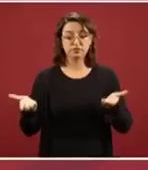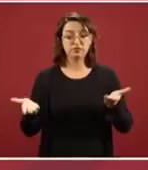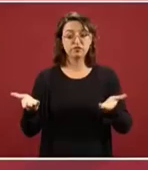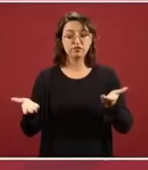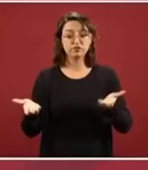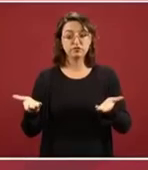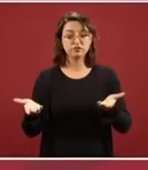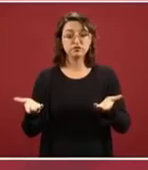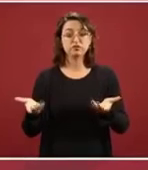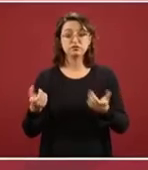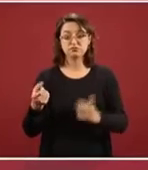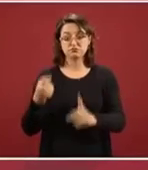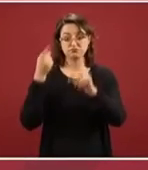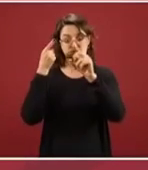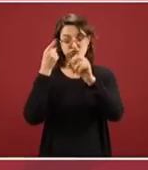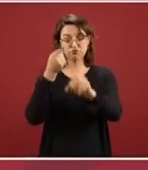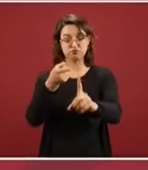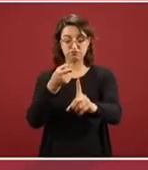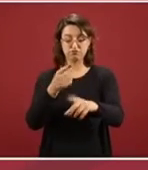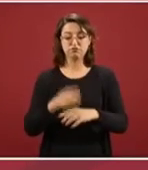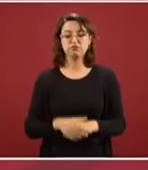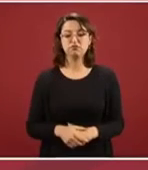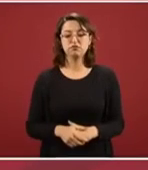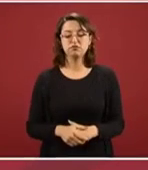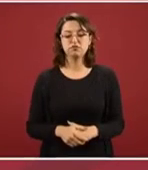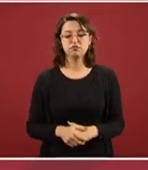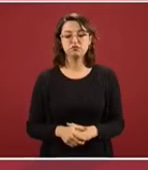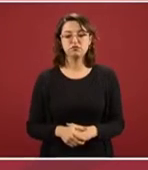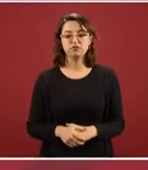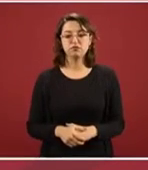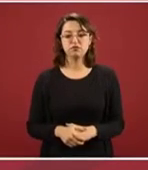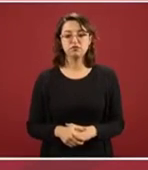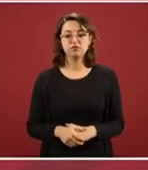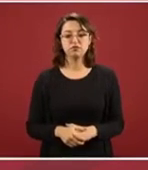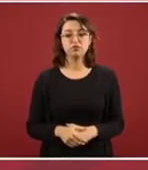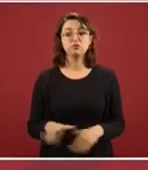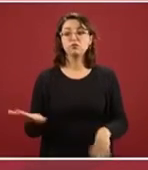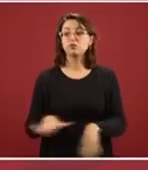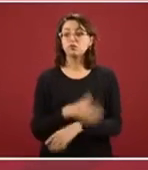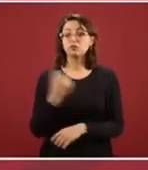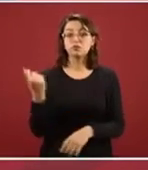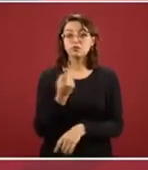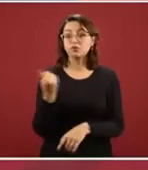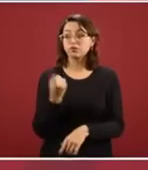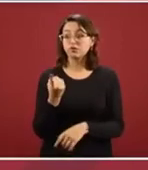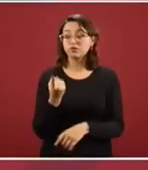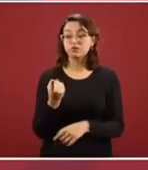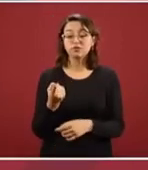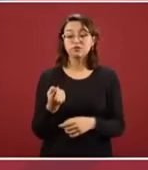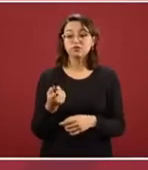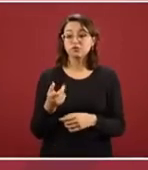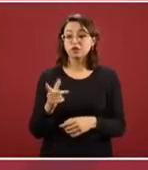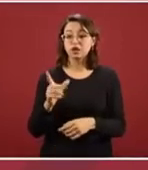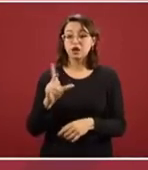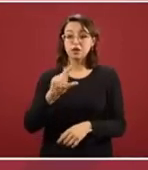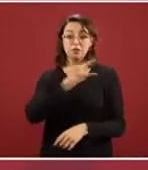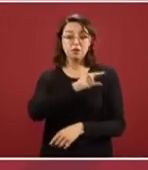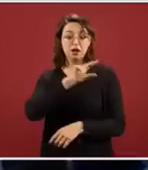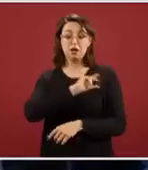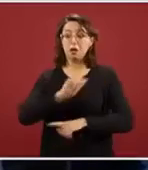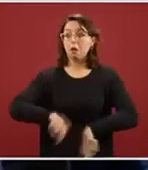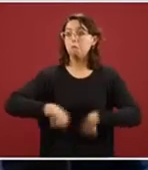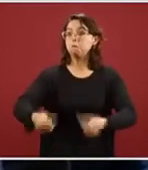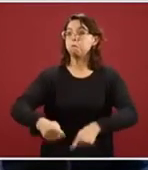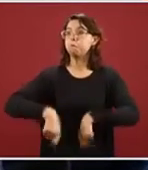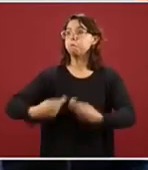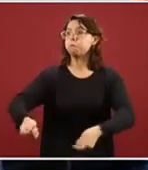es el que estamos buscando. Si se siguen dando permisos a diestra y